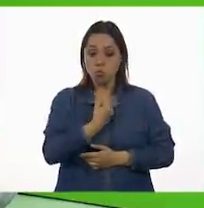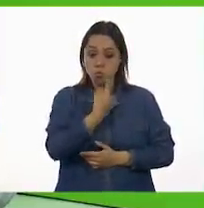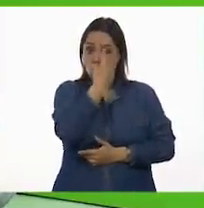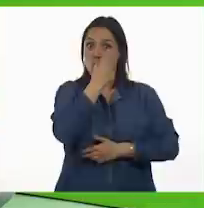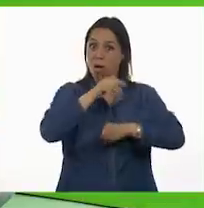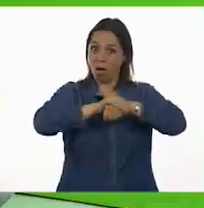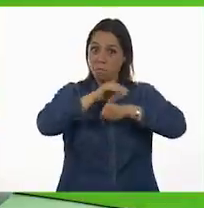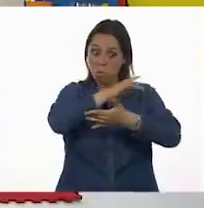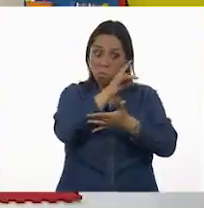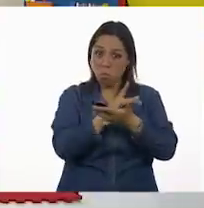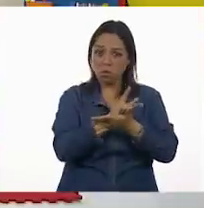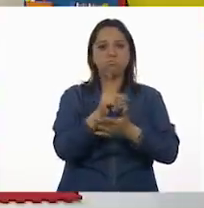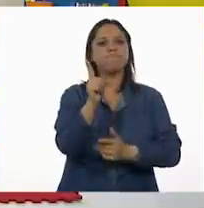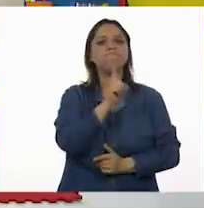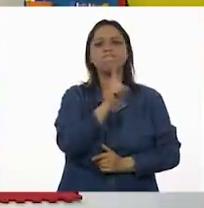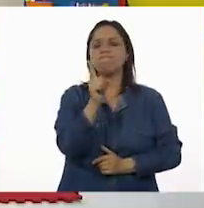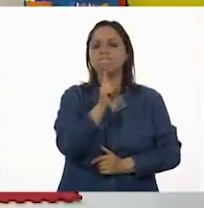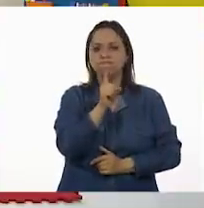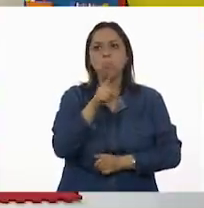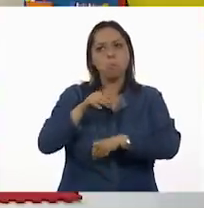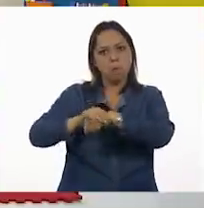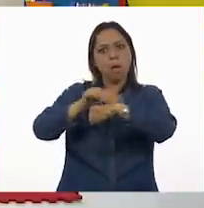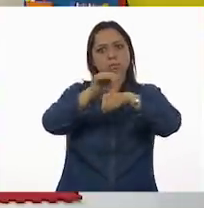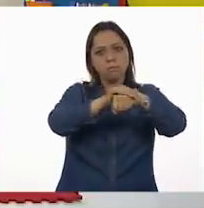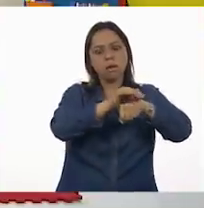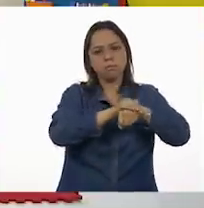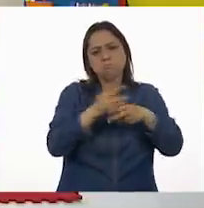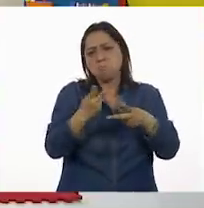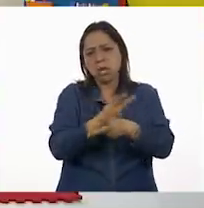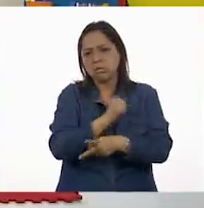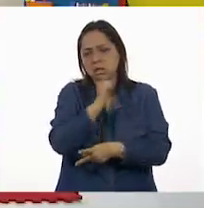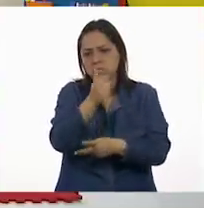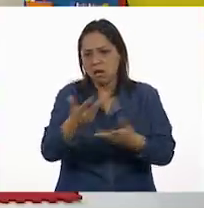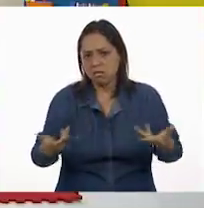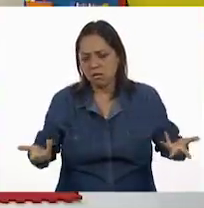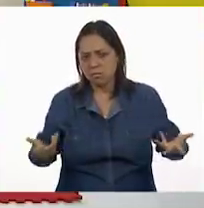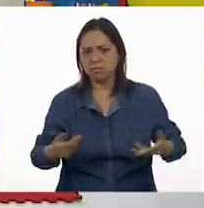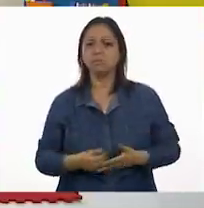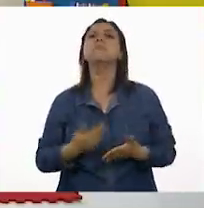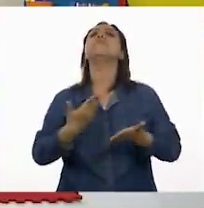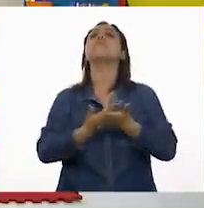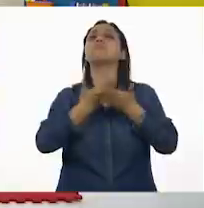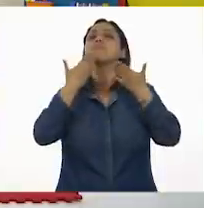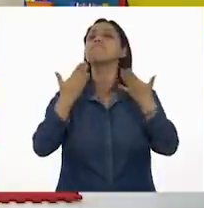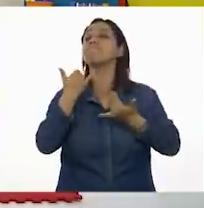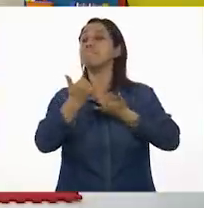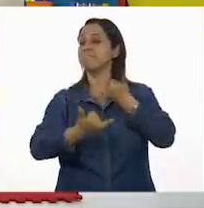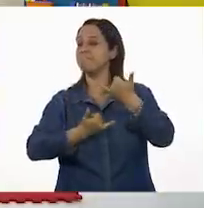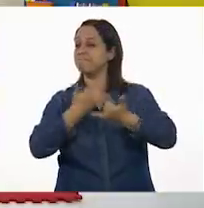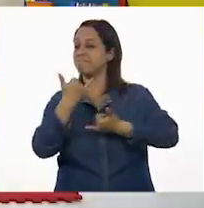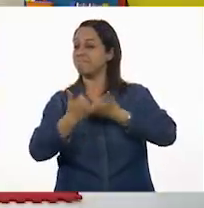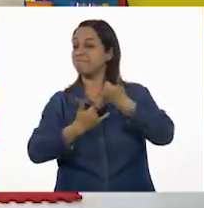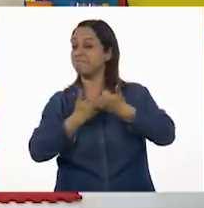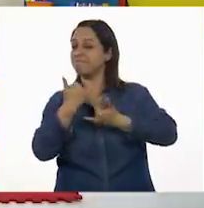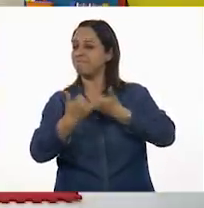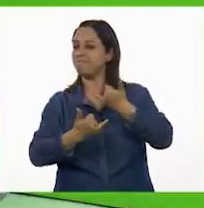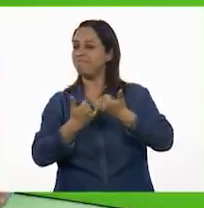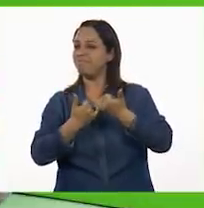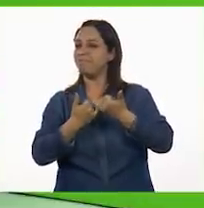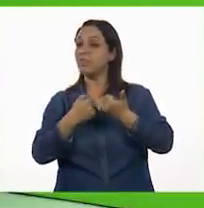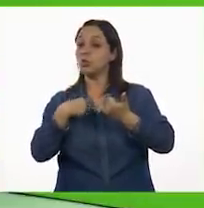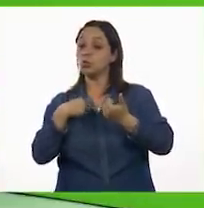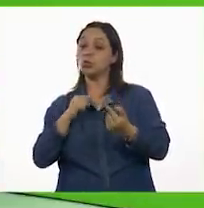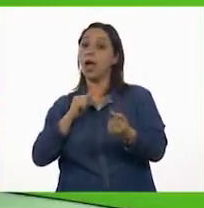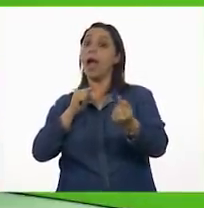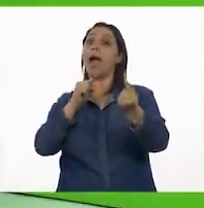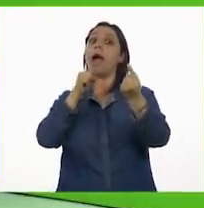y no pasa nada. Así es. Ahora, ¿qué te parece si jugamos Ponte en el lugar de...?